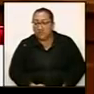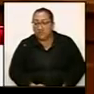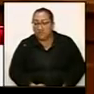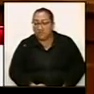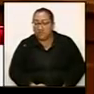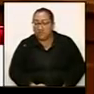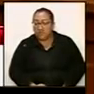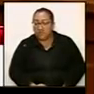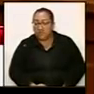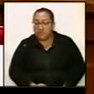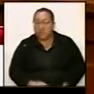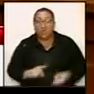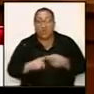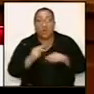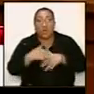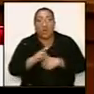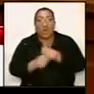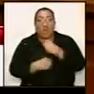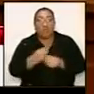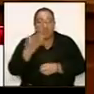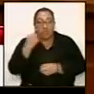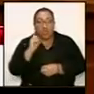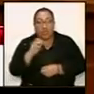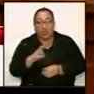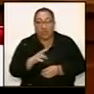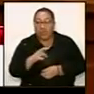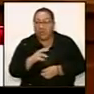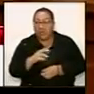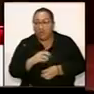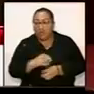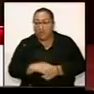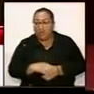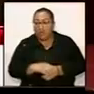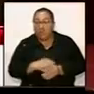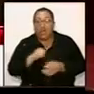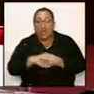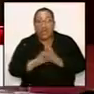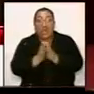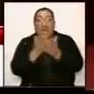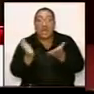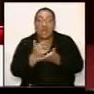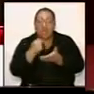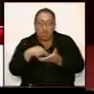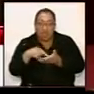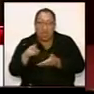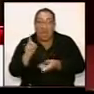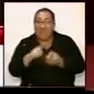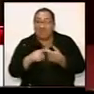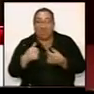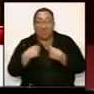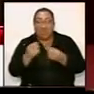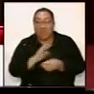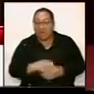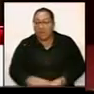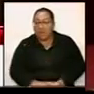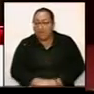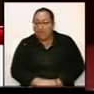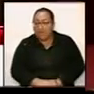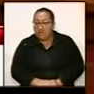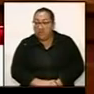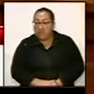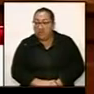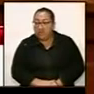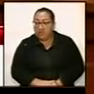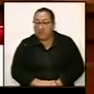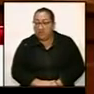pasado, venimos solicitando en forma reiterada los contenidos de los libros de texto y aún no las entregan. Si